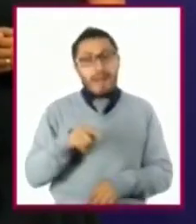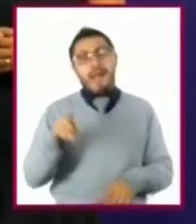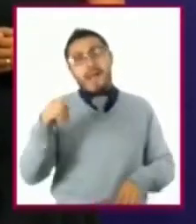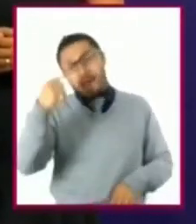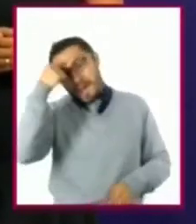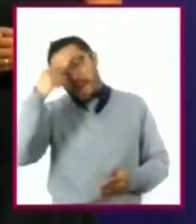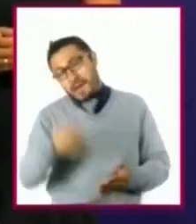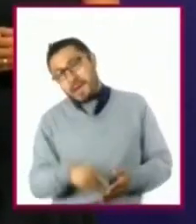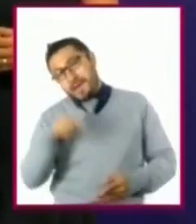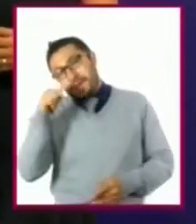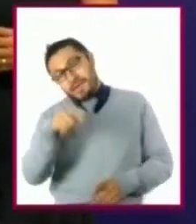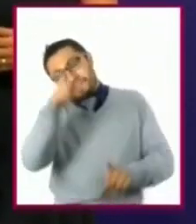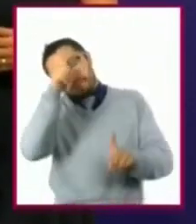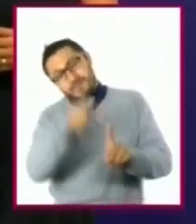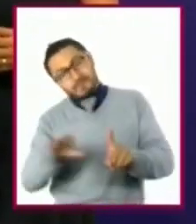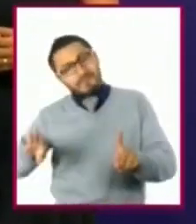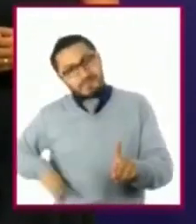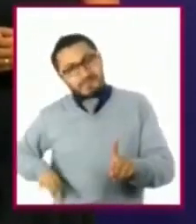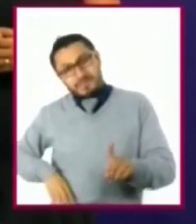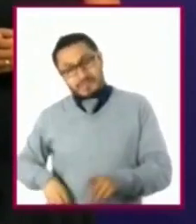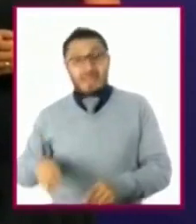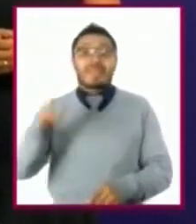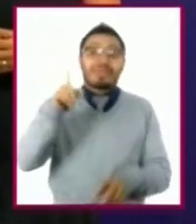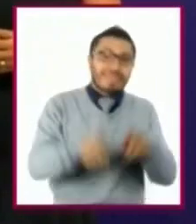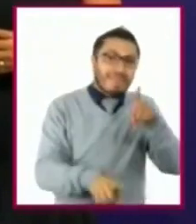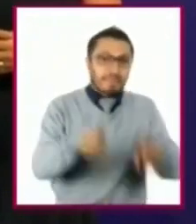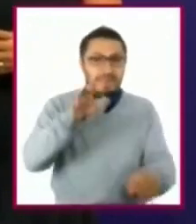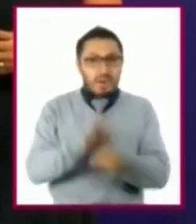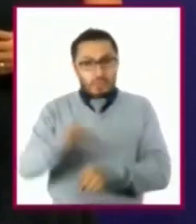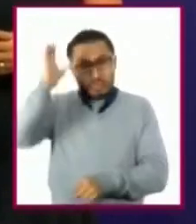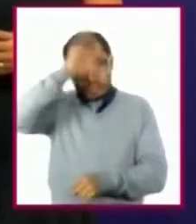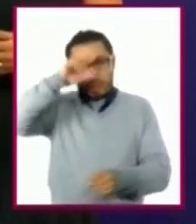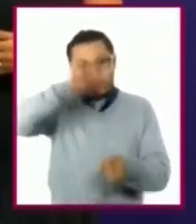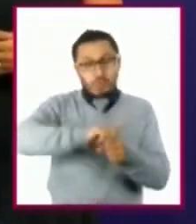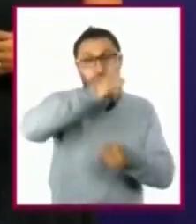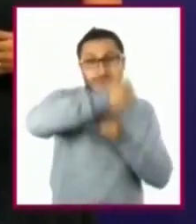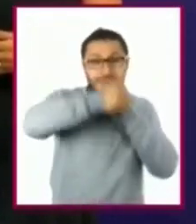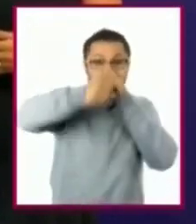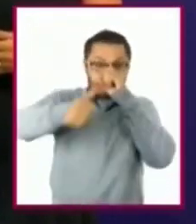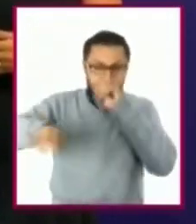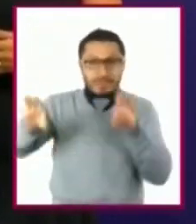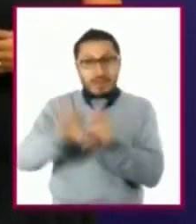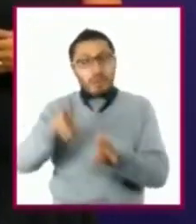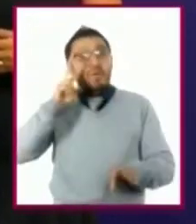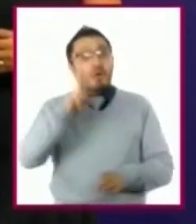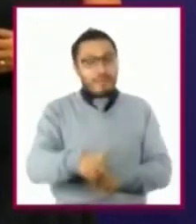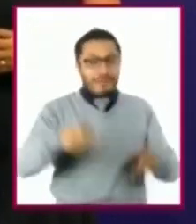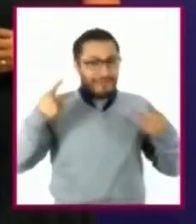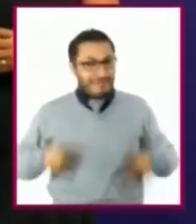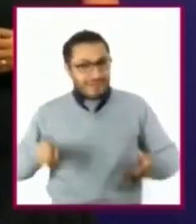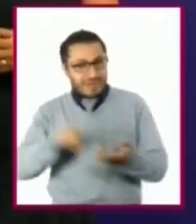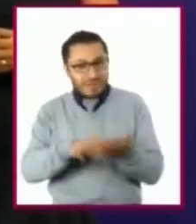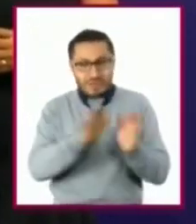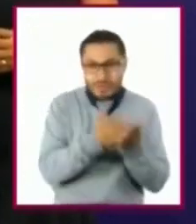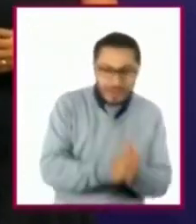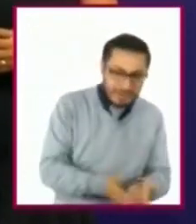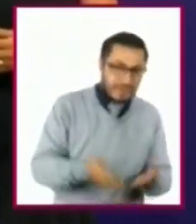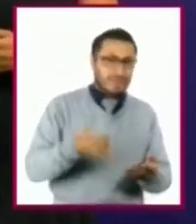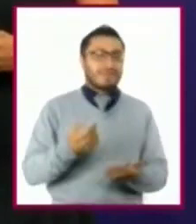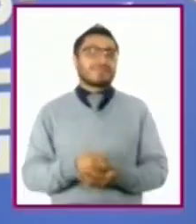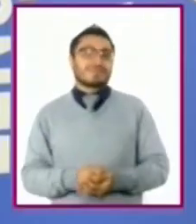de acuerdo con nuestra cultura y nuestras opiniones, cómo identificamos a cada uno de los personajes por sus acciones y